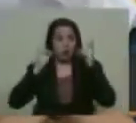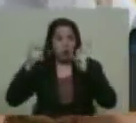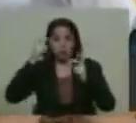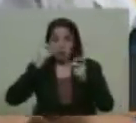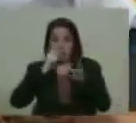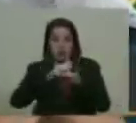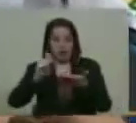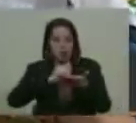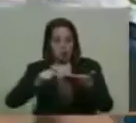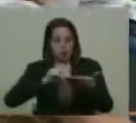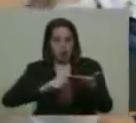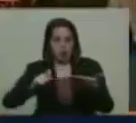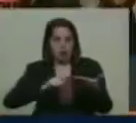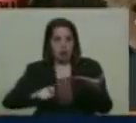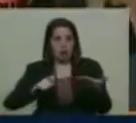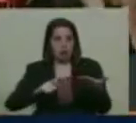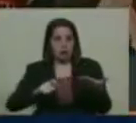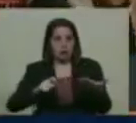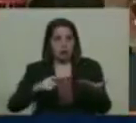anotarlas,